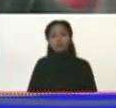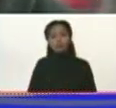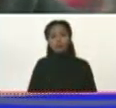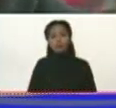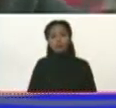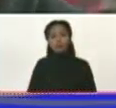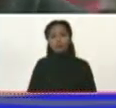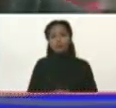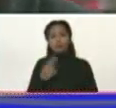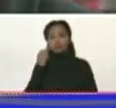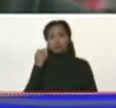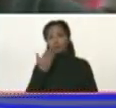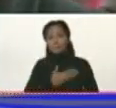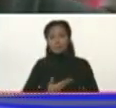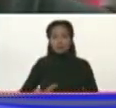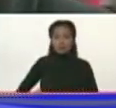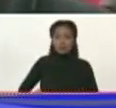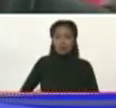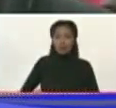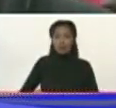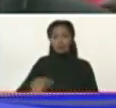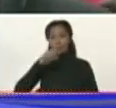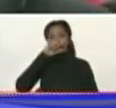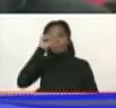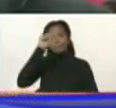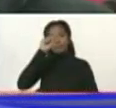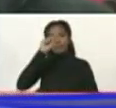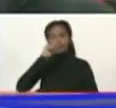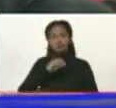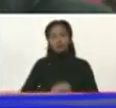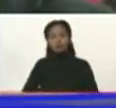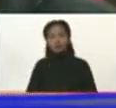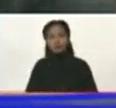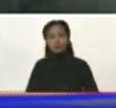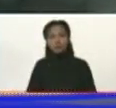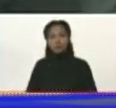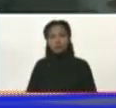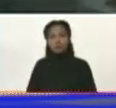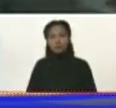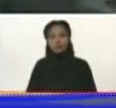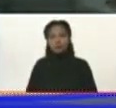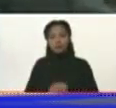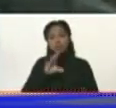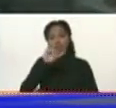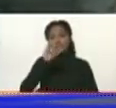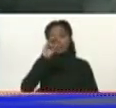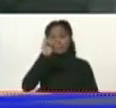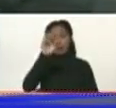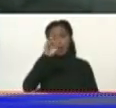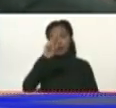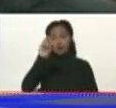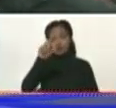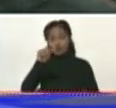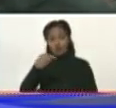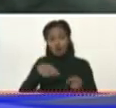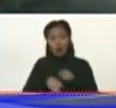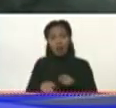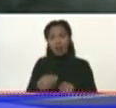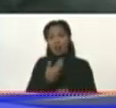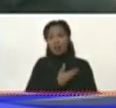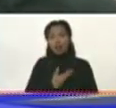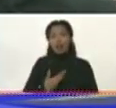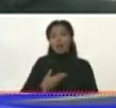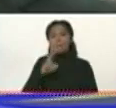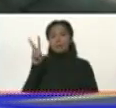cimarrón, presidente Nicolás Maduro Moros, cimarrones y cimarronas afrovenezolanos